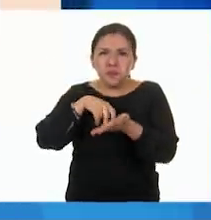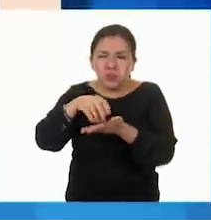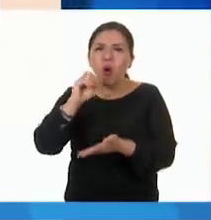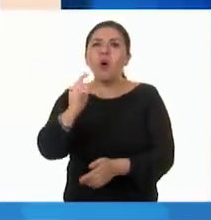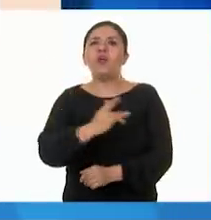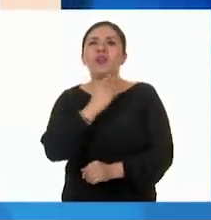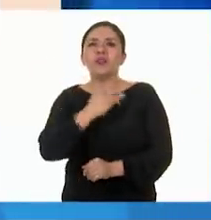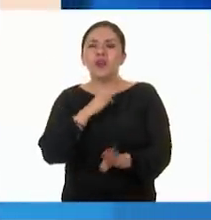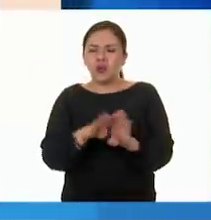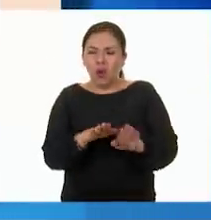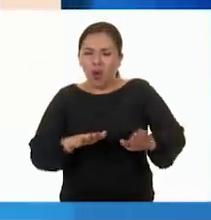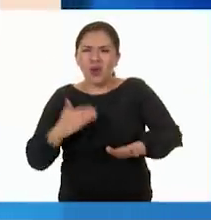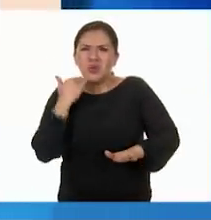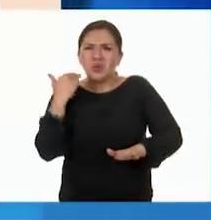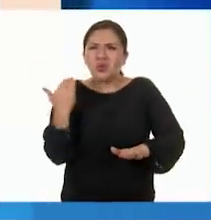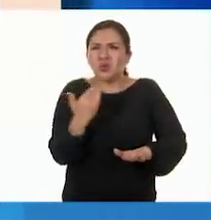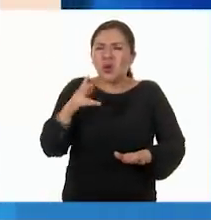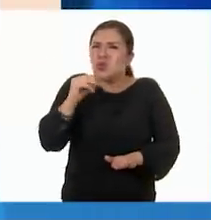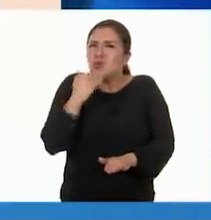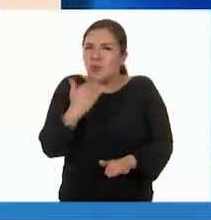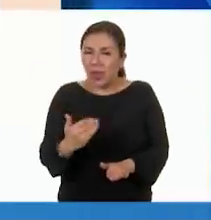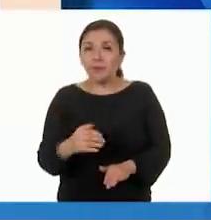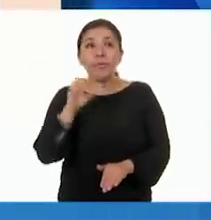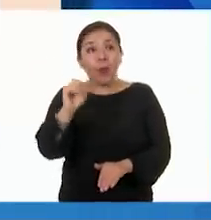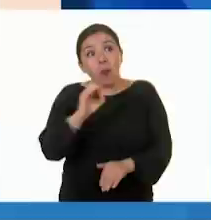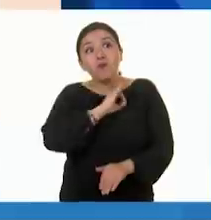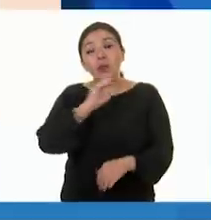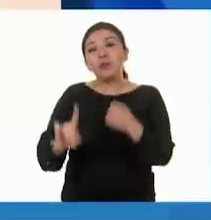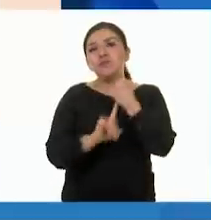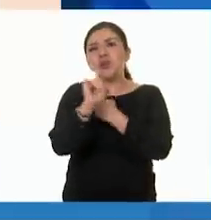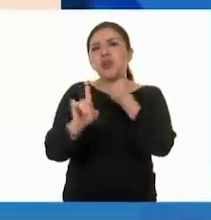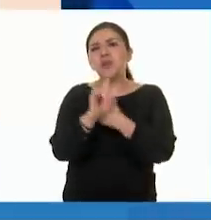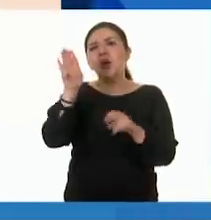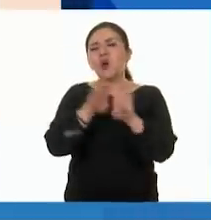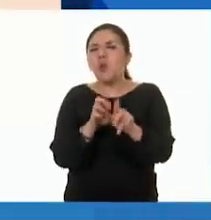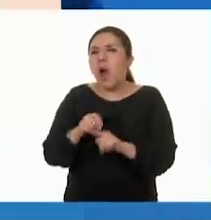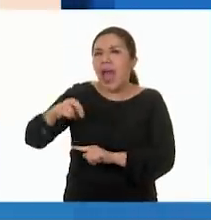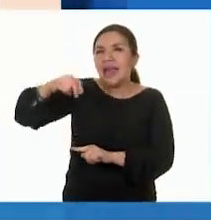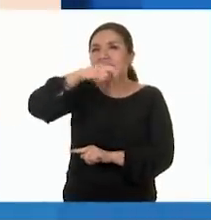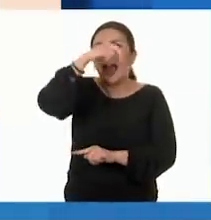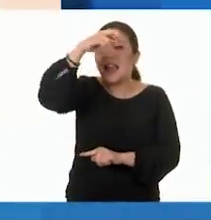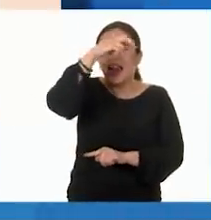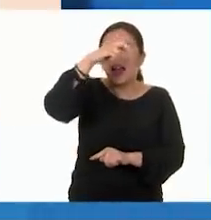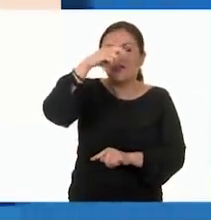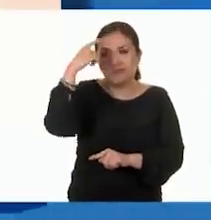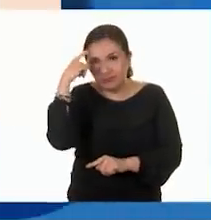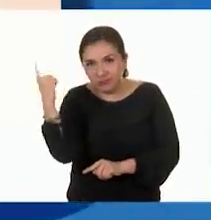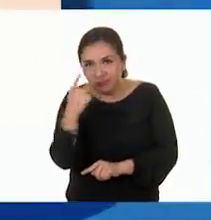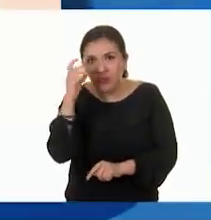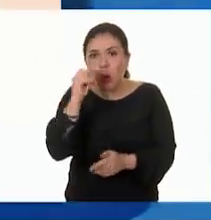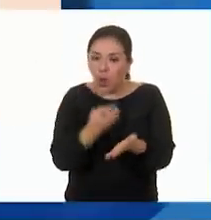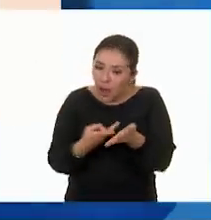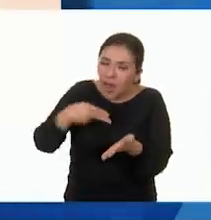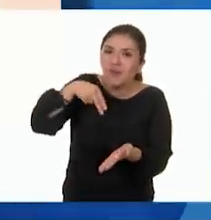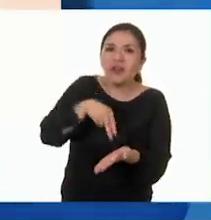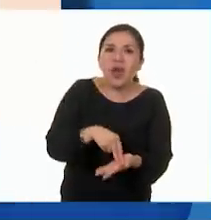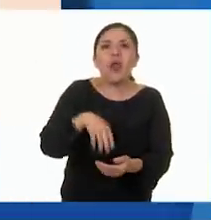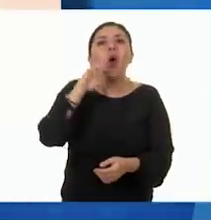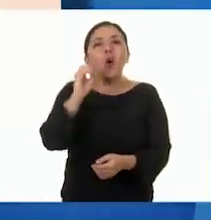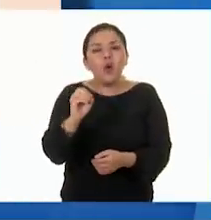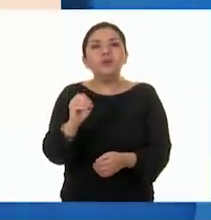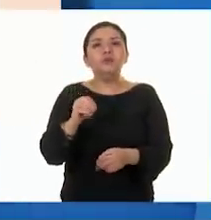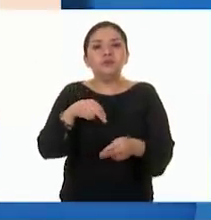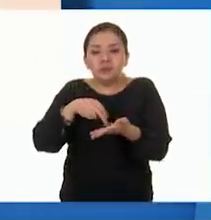puedes sentir inestable o desorientado. Puedes tener problemas para subir escaleras, levantarte sin caerte o andar